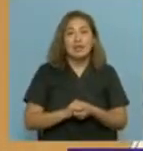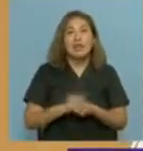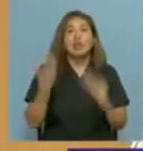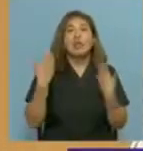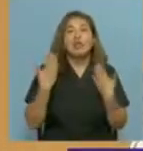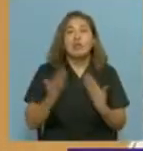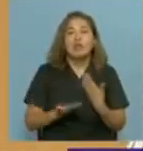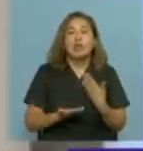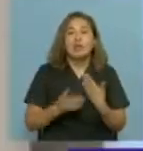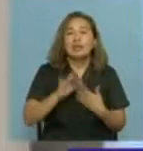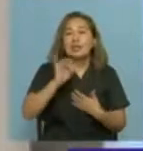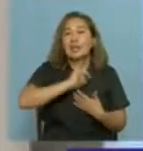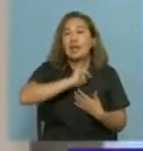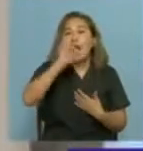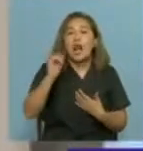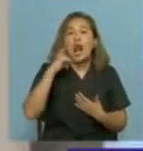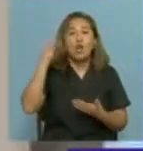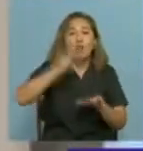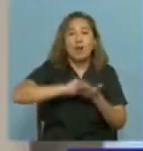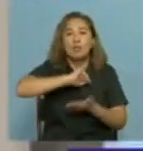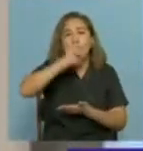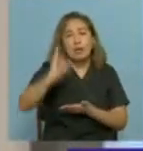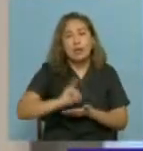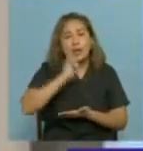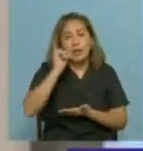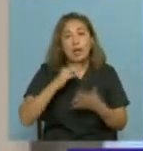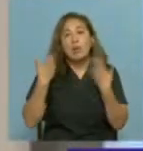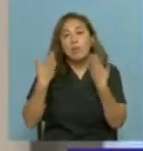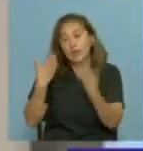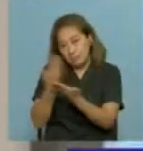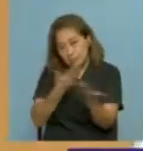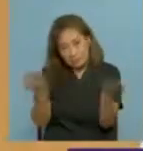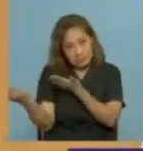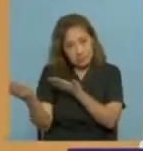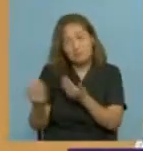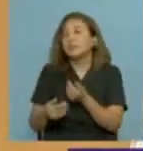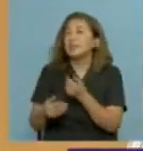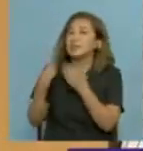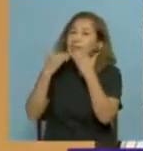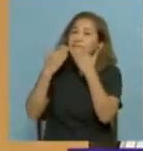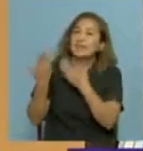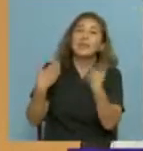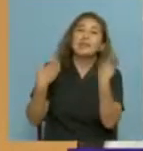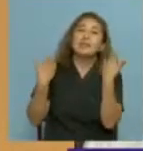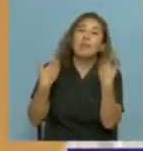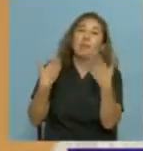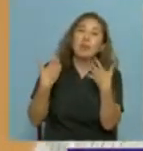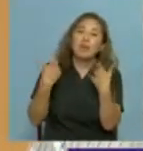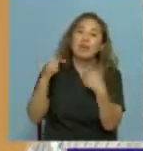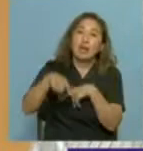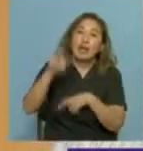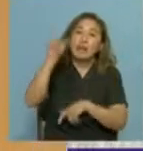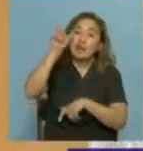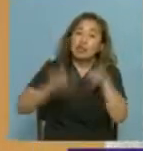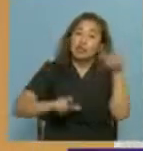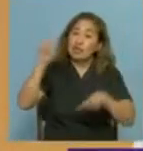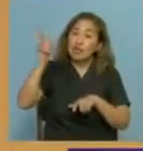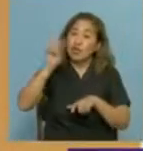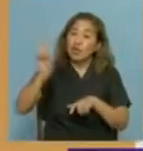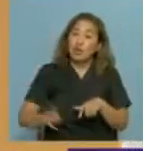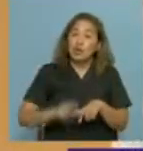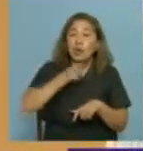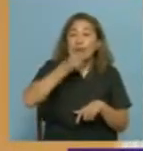con nosotros y quieres decirnos algo más aprovechando por favor sí gracias a ustedes por la oportunidad que da cada uno de los venezolanos para